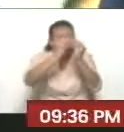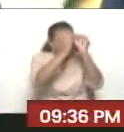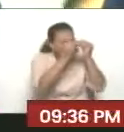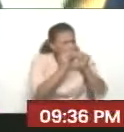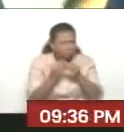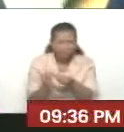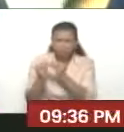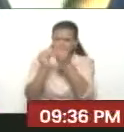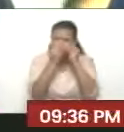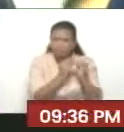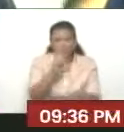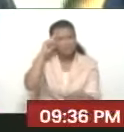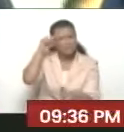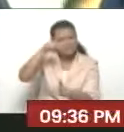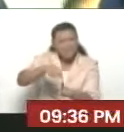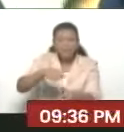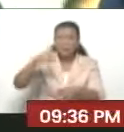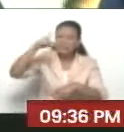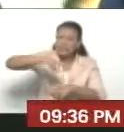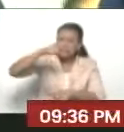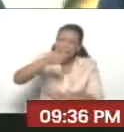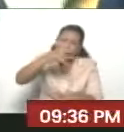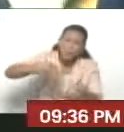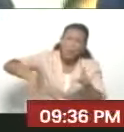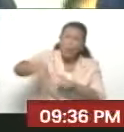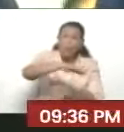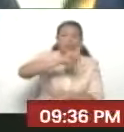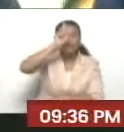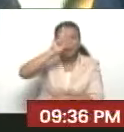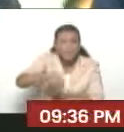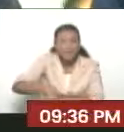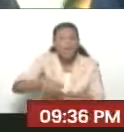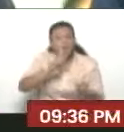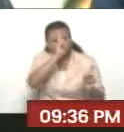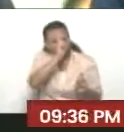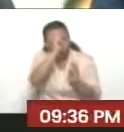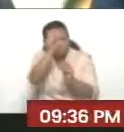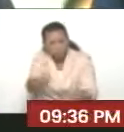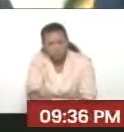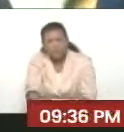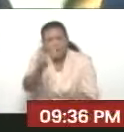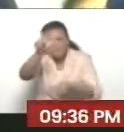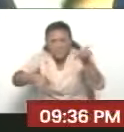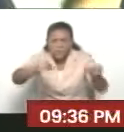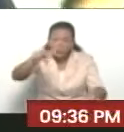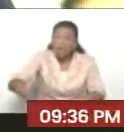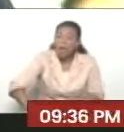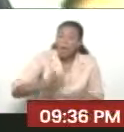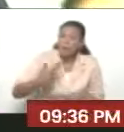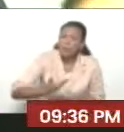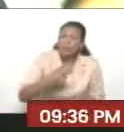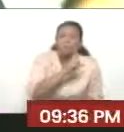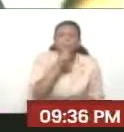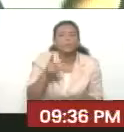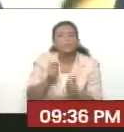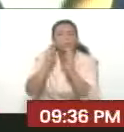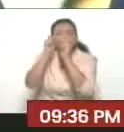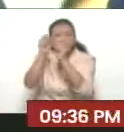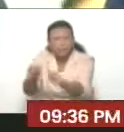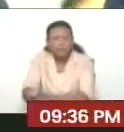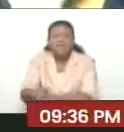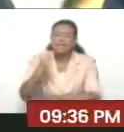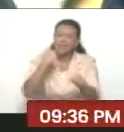está atendiendo directamente la necesidad de ese pueblo, y hoy de verdad que nos sentimos reivindicados en este hito, quienes